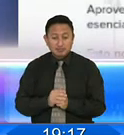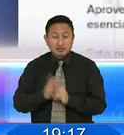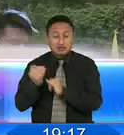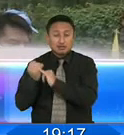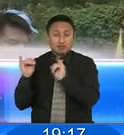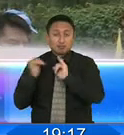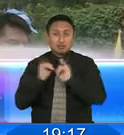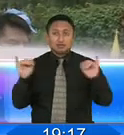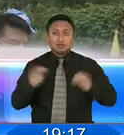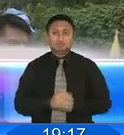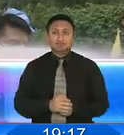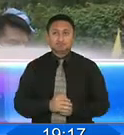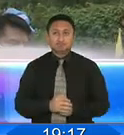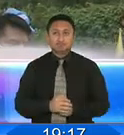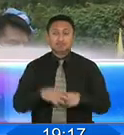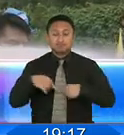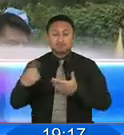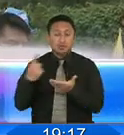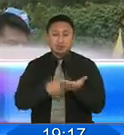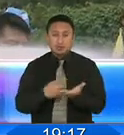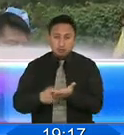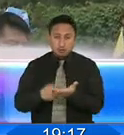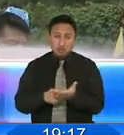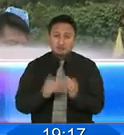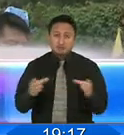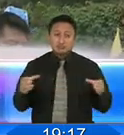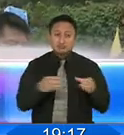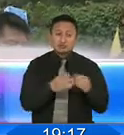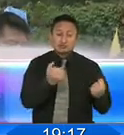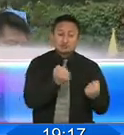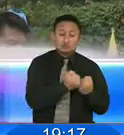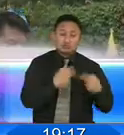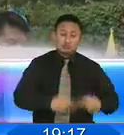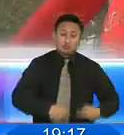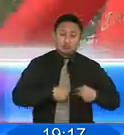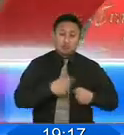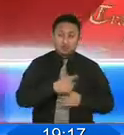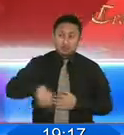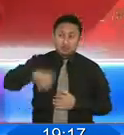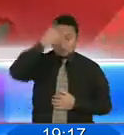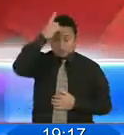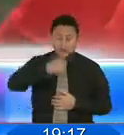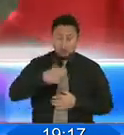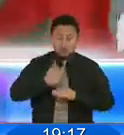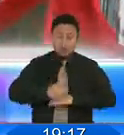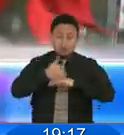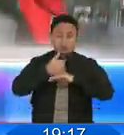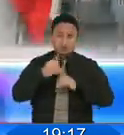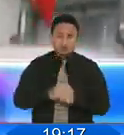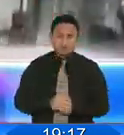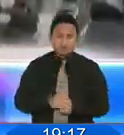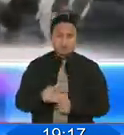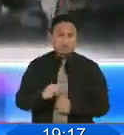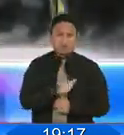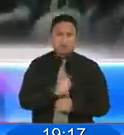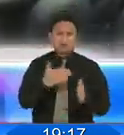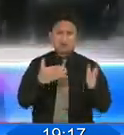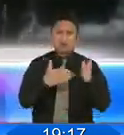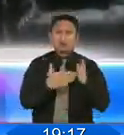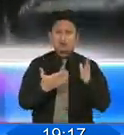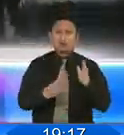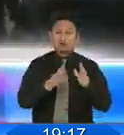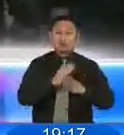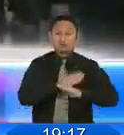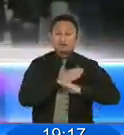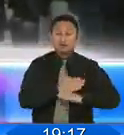poderes. Con un amplio debate, asociaciones pro vida consideran la decisión de la Corte como un atentado en contra de la